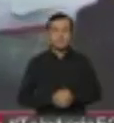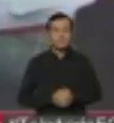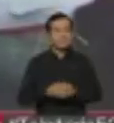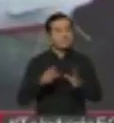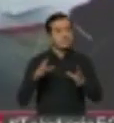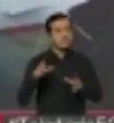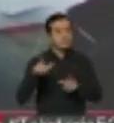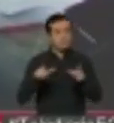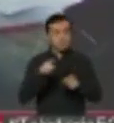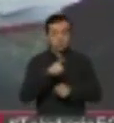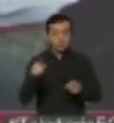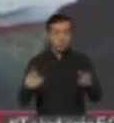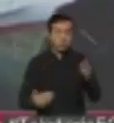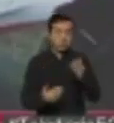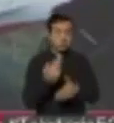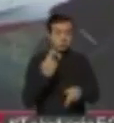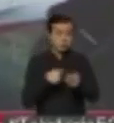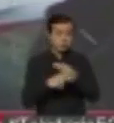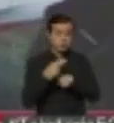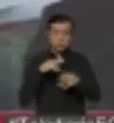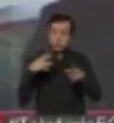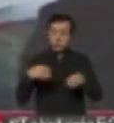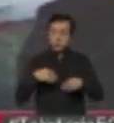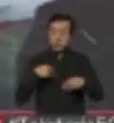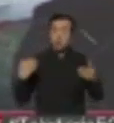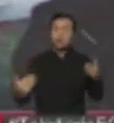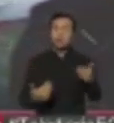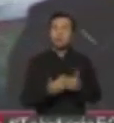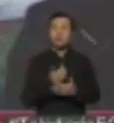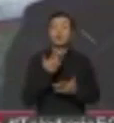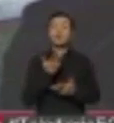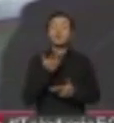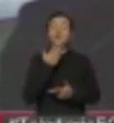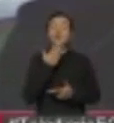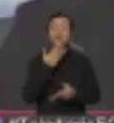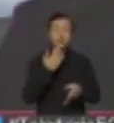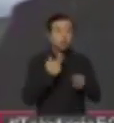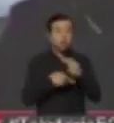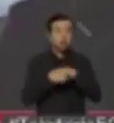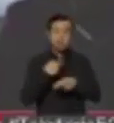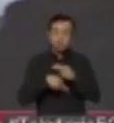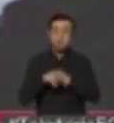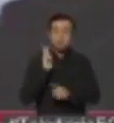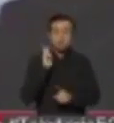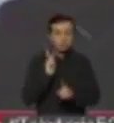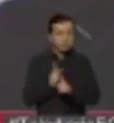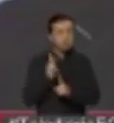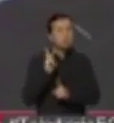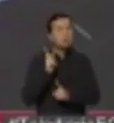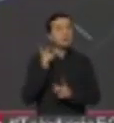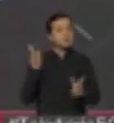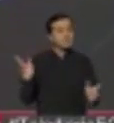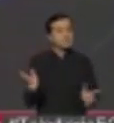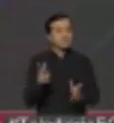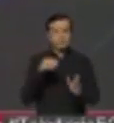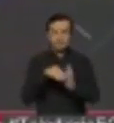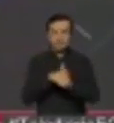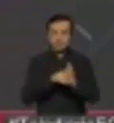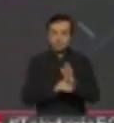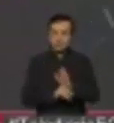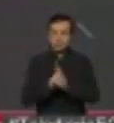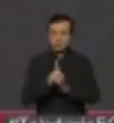Empoderar a los emprendedores en materia de innovación con la creación de ecosistemas de negocios es otro de los ejes que impulsa el Banco de